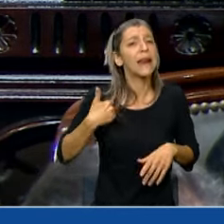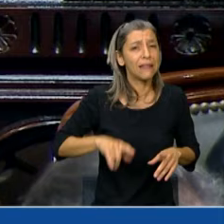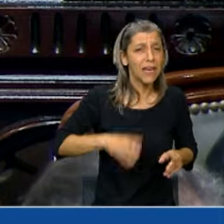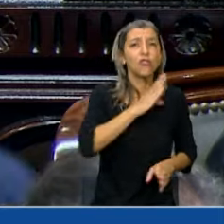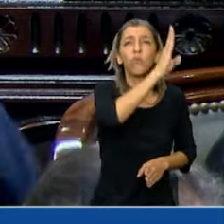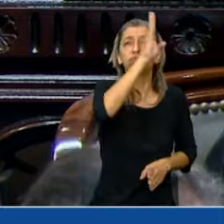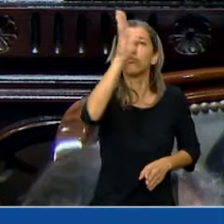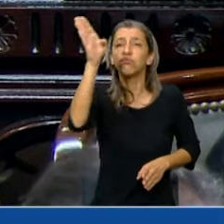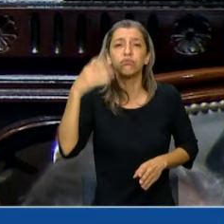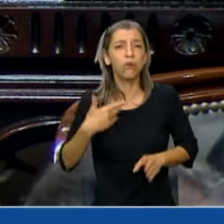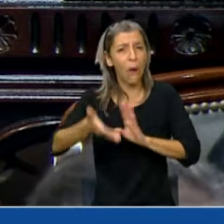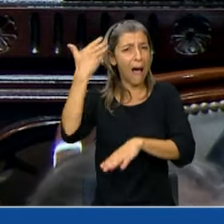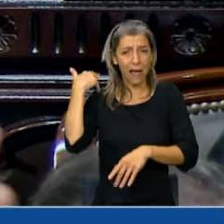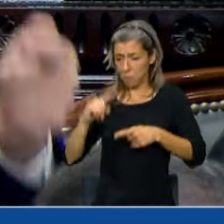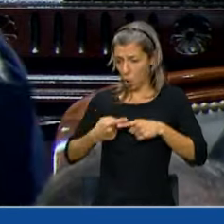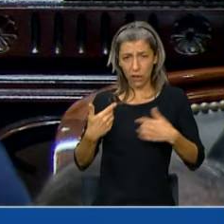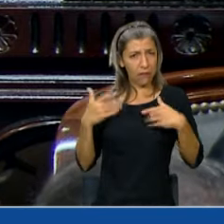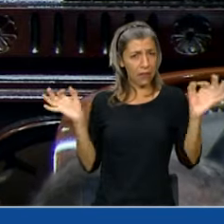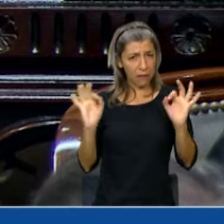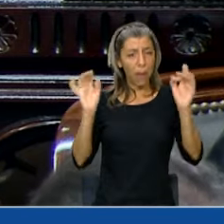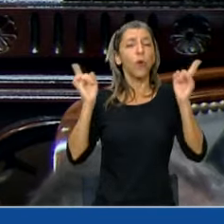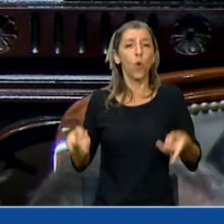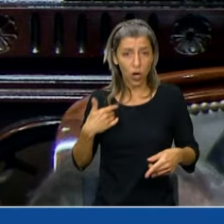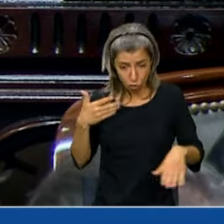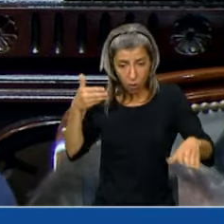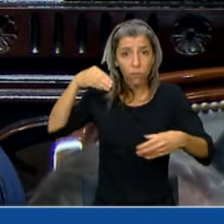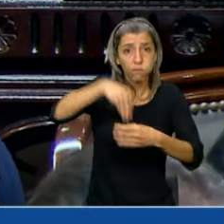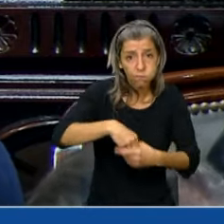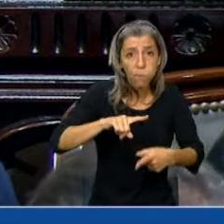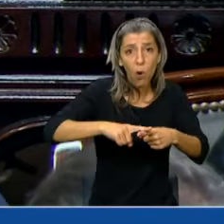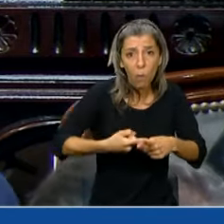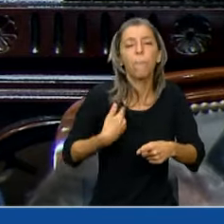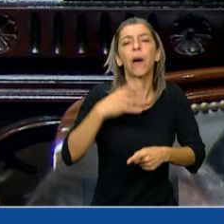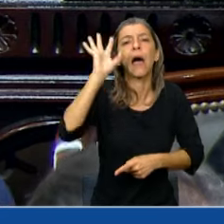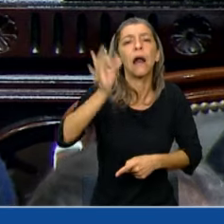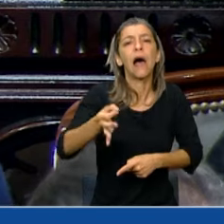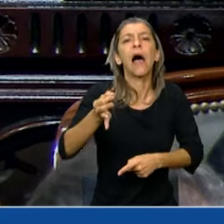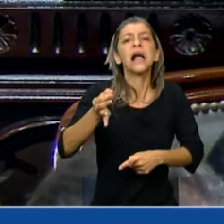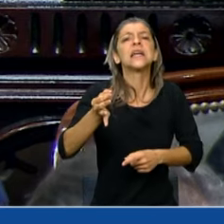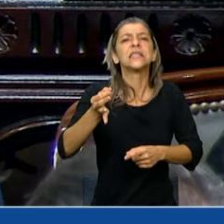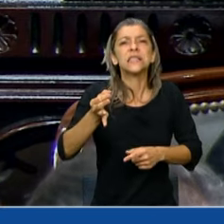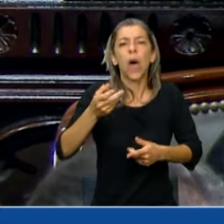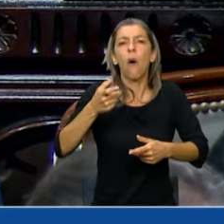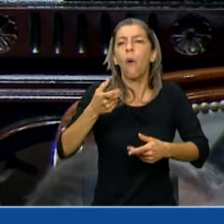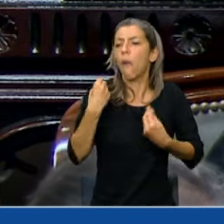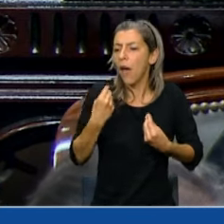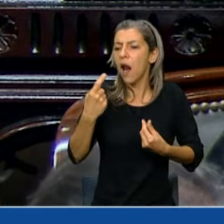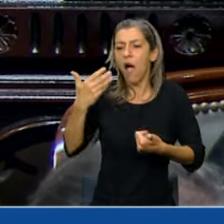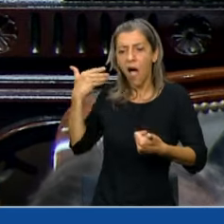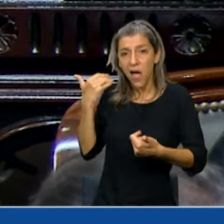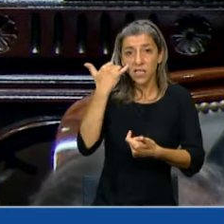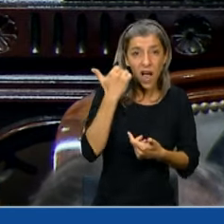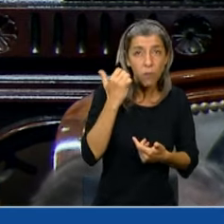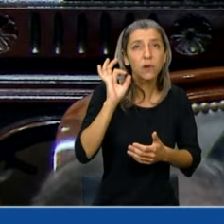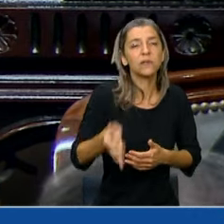varias décadas antes de meterme en la política y me metí en la política para esto para involucrar la ciencia la tecnología y la educación como motor del